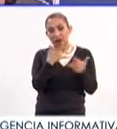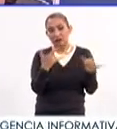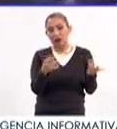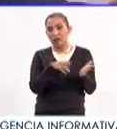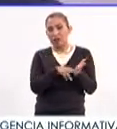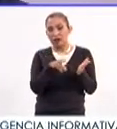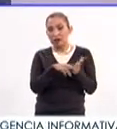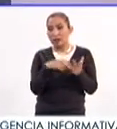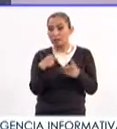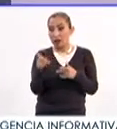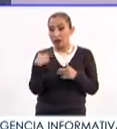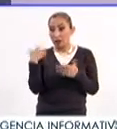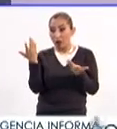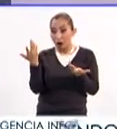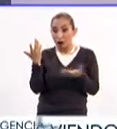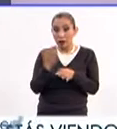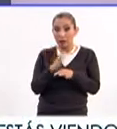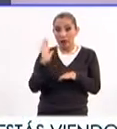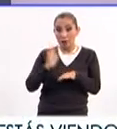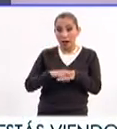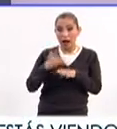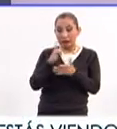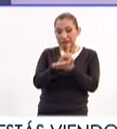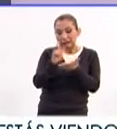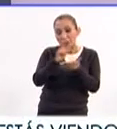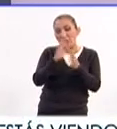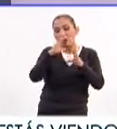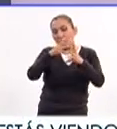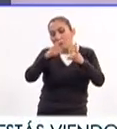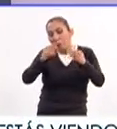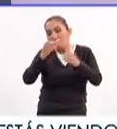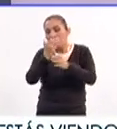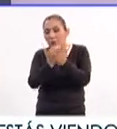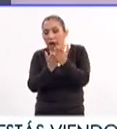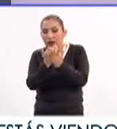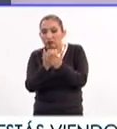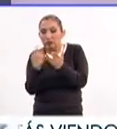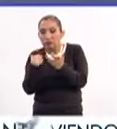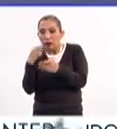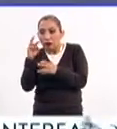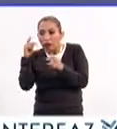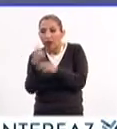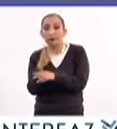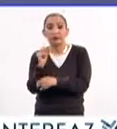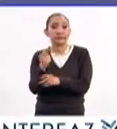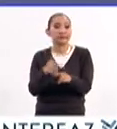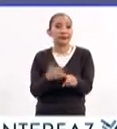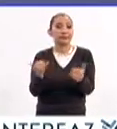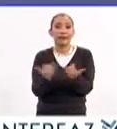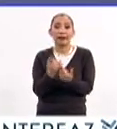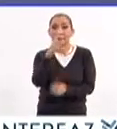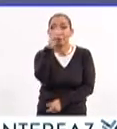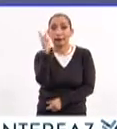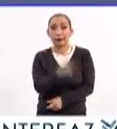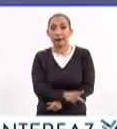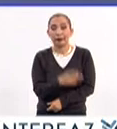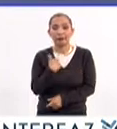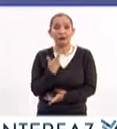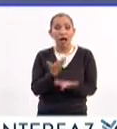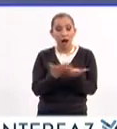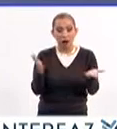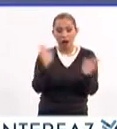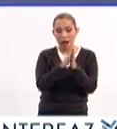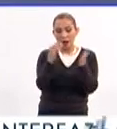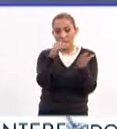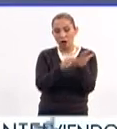pero la hemos estado limpiando en esa parte. Y te das cuenta que no. Entonces ahora se publica este libro,